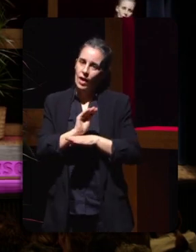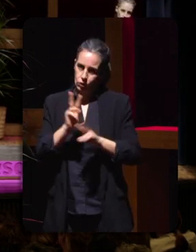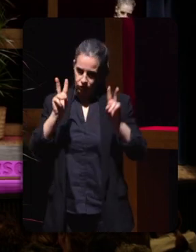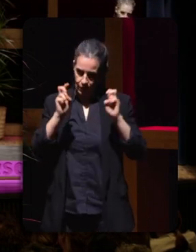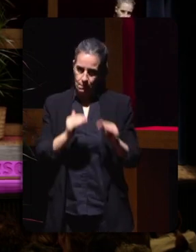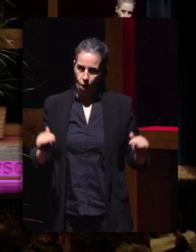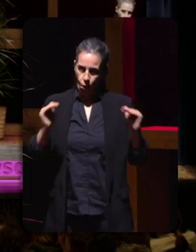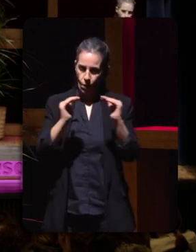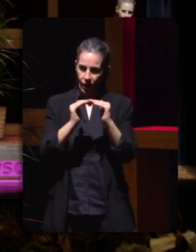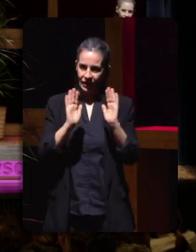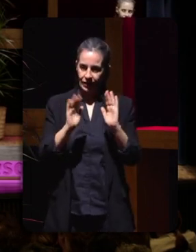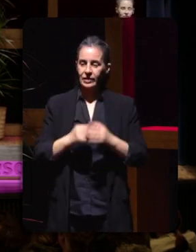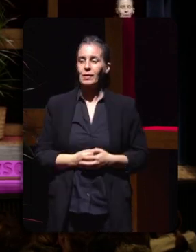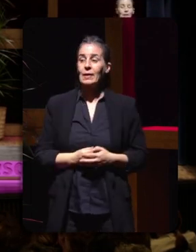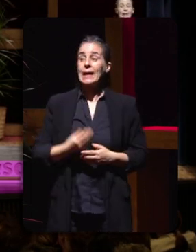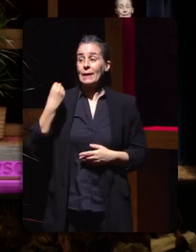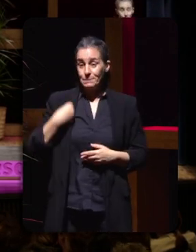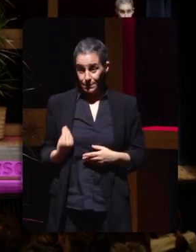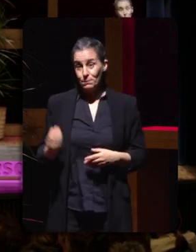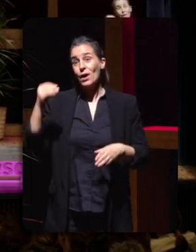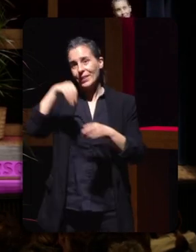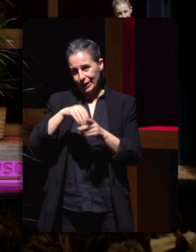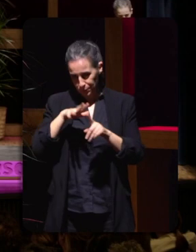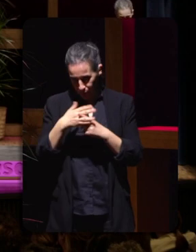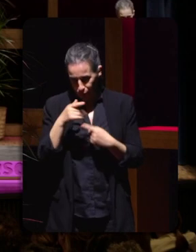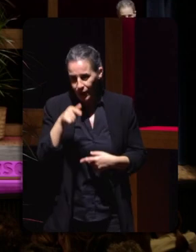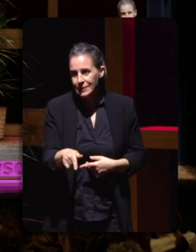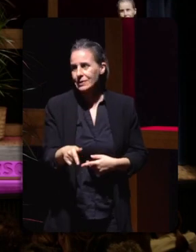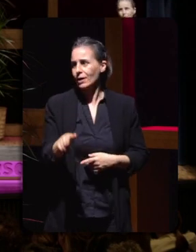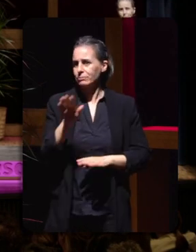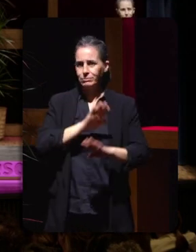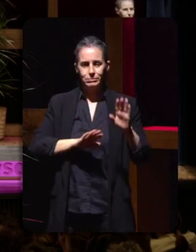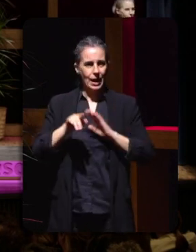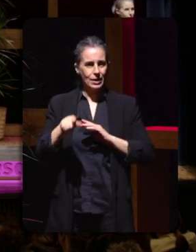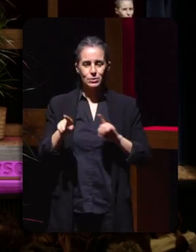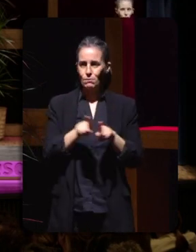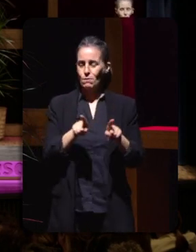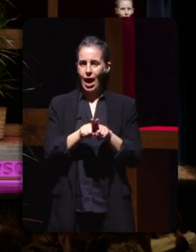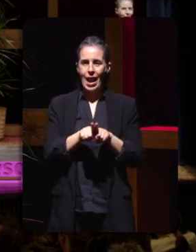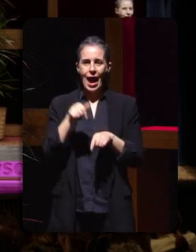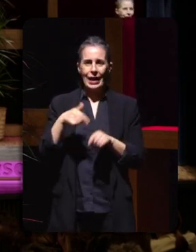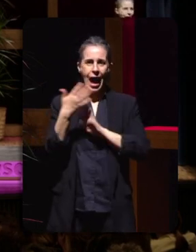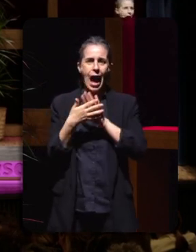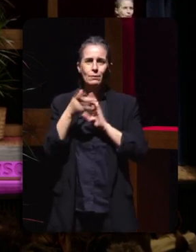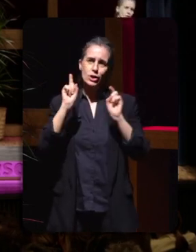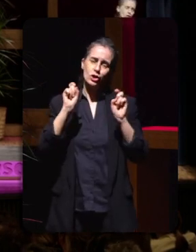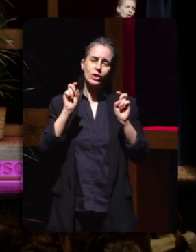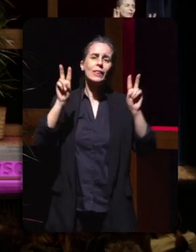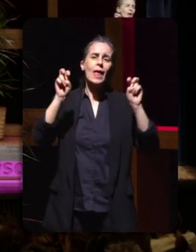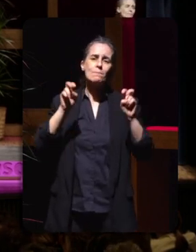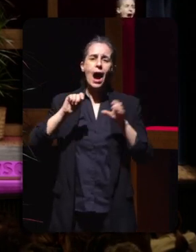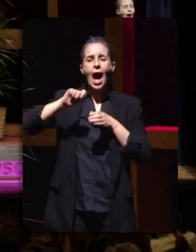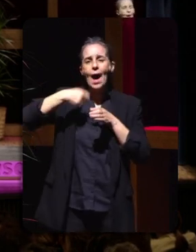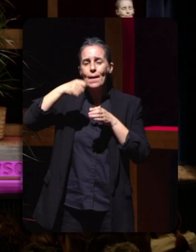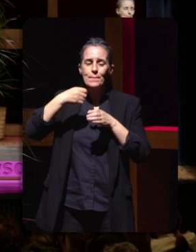igualdad y en medio de todo esto que diréis joven vaya distopía si solo Veníamos a hablar de potitos pues ya veis la maternidad